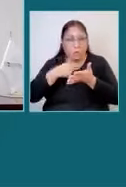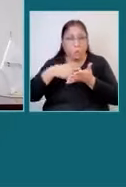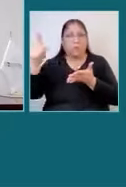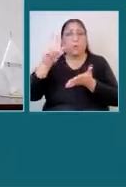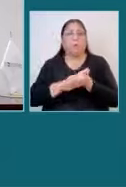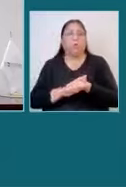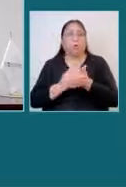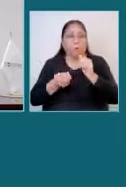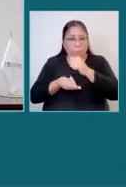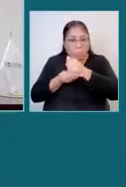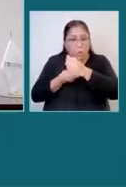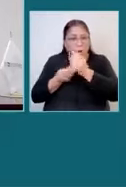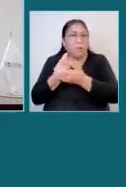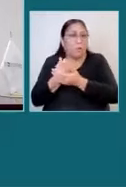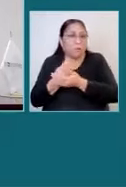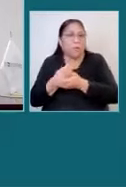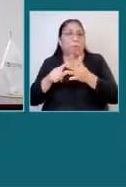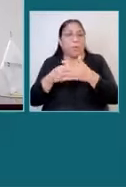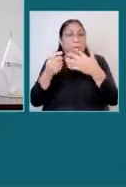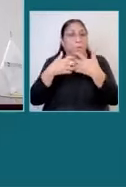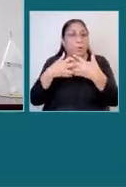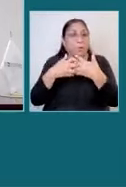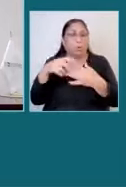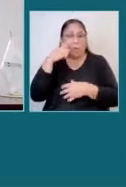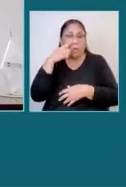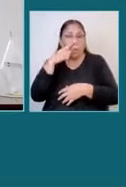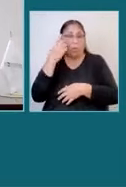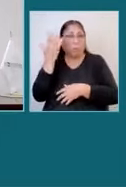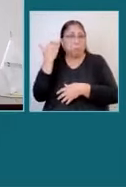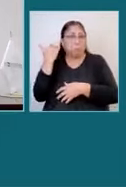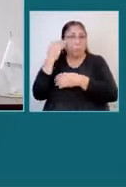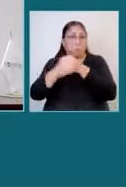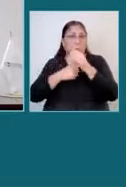de Capital para Emprendimientos Innovadores en junio del año pasado